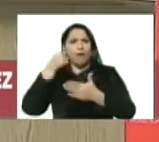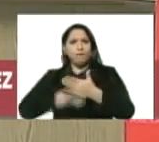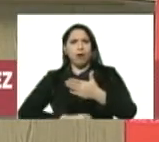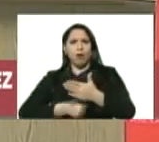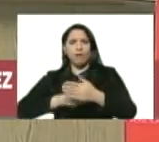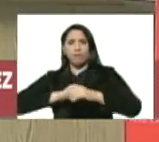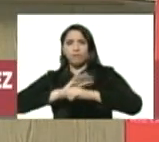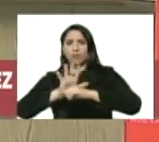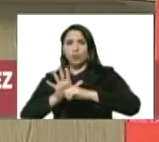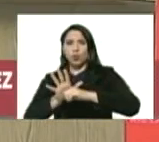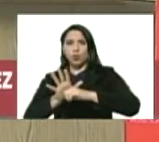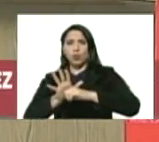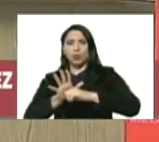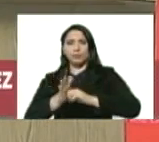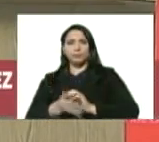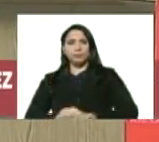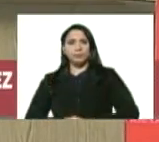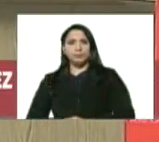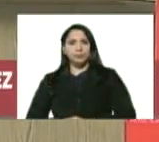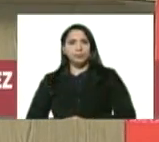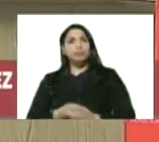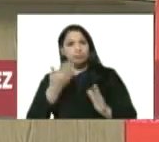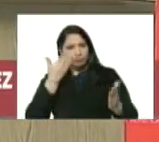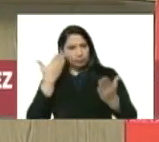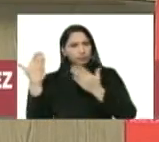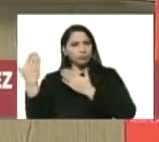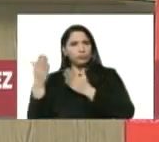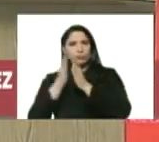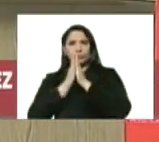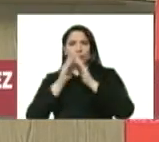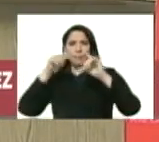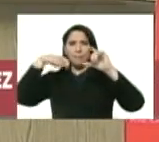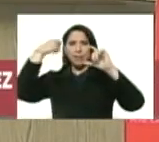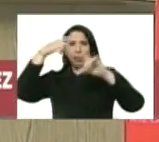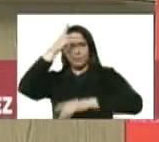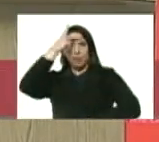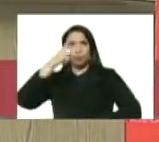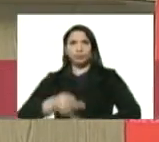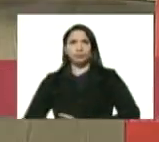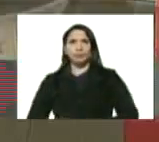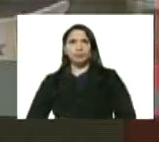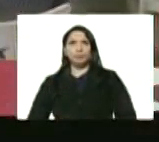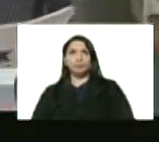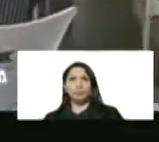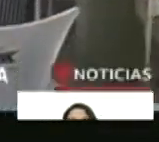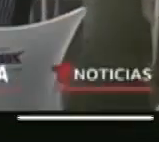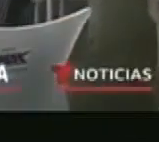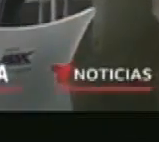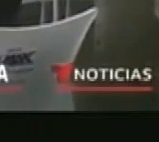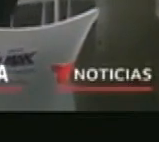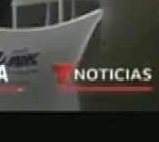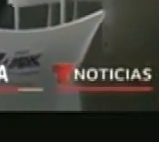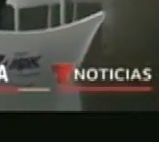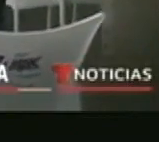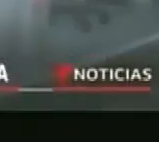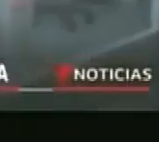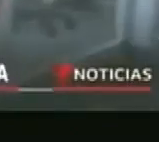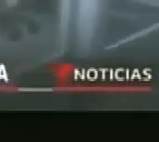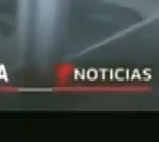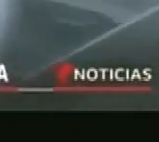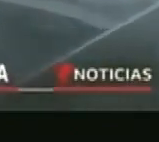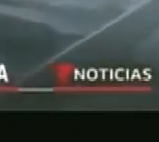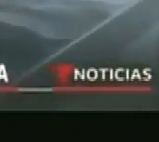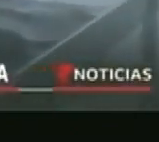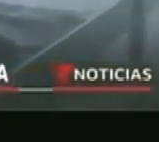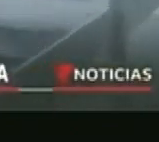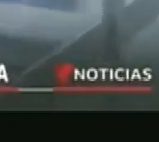el COVID-19 en Venezuela. Yo quiero pedir un video de Perú, por favor. Mientras muchos países encaminan sus reaperturas,